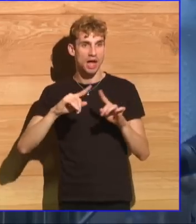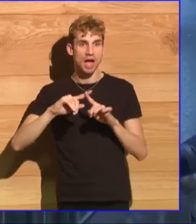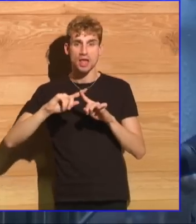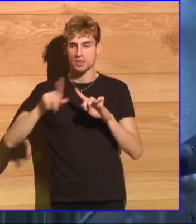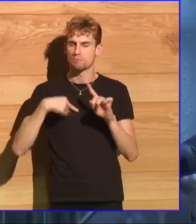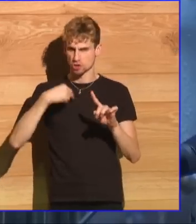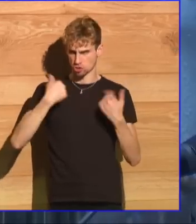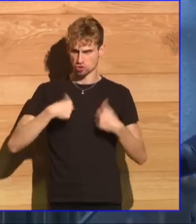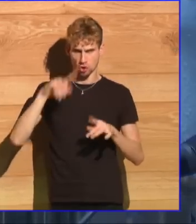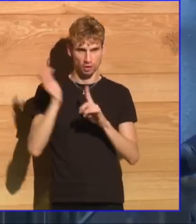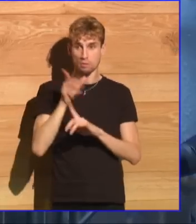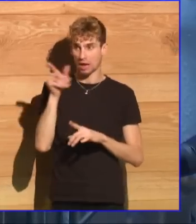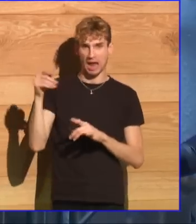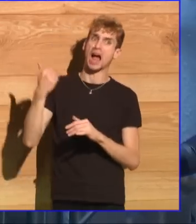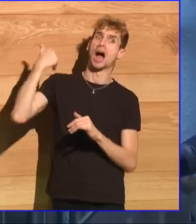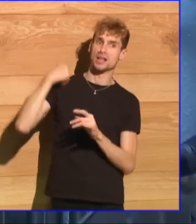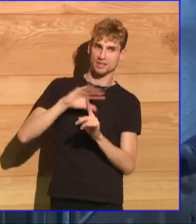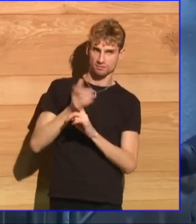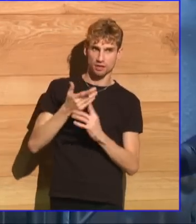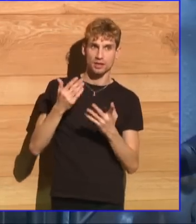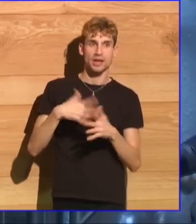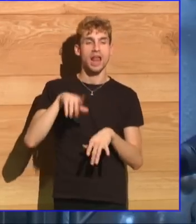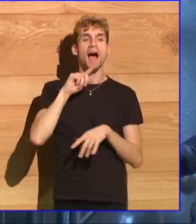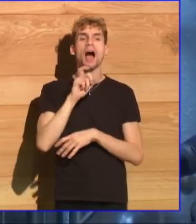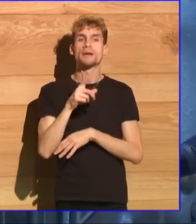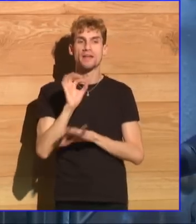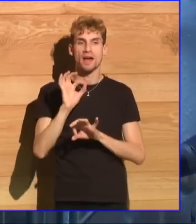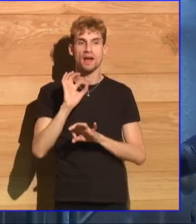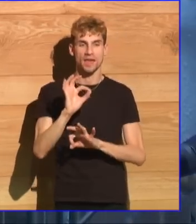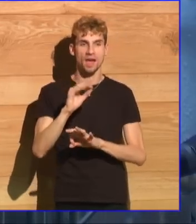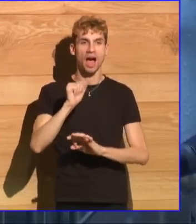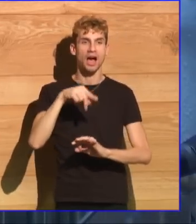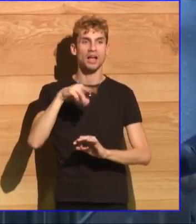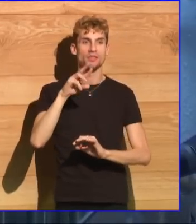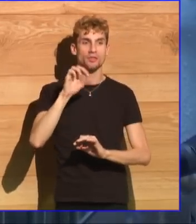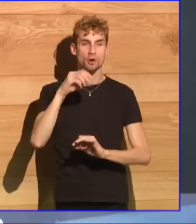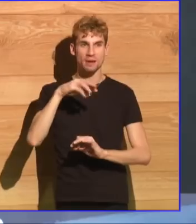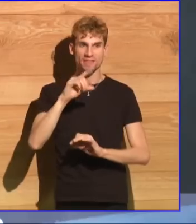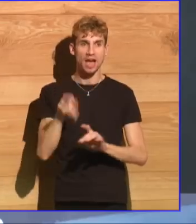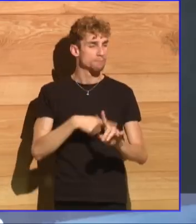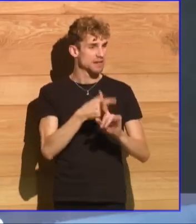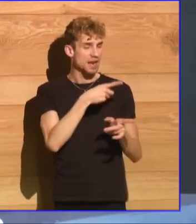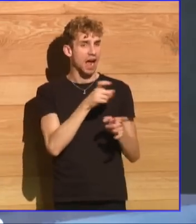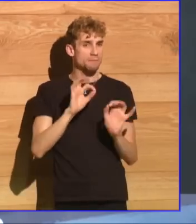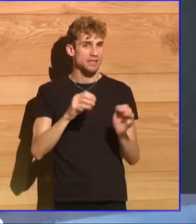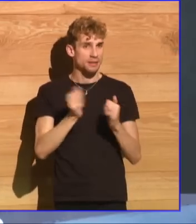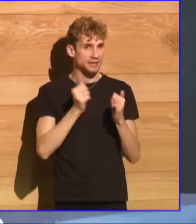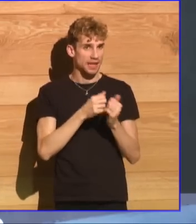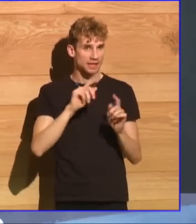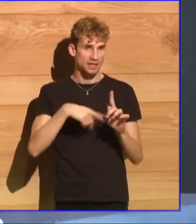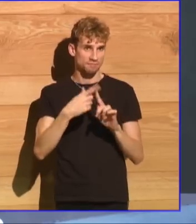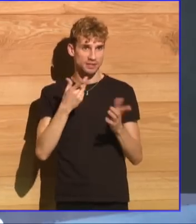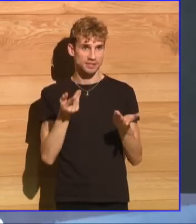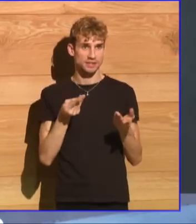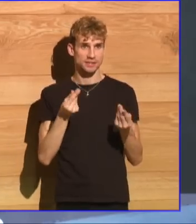que él ya lo había hecho mucho antes en La amenaza de Andrómeda y en otras historias, y que había Y en llegado... Almas de Metal, que es Claro. el Westworld conocido ahora